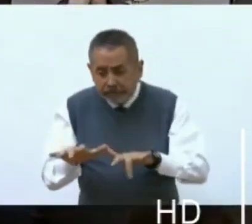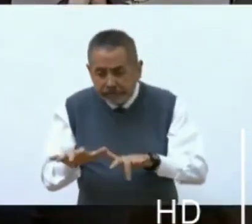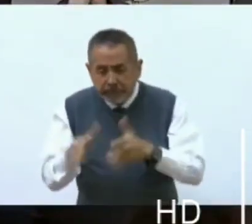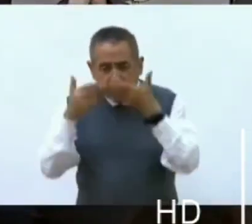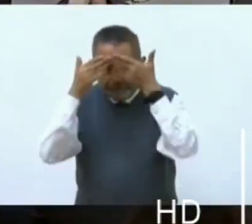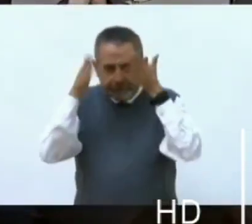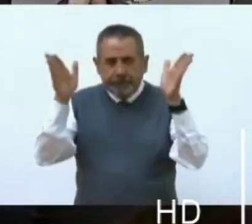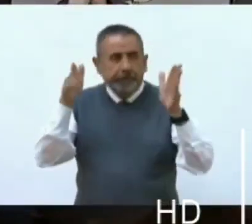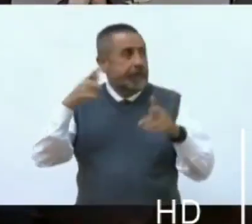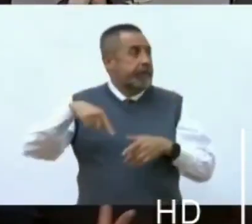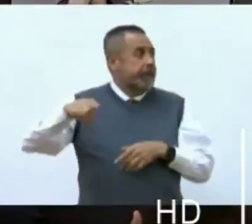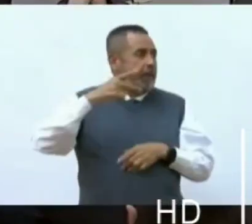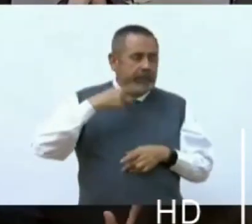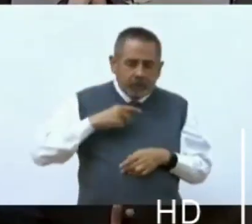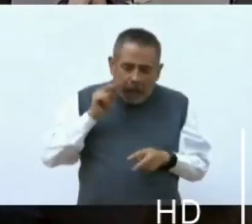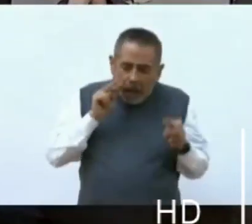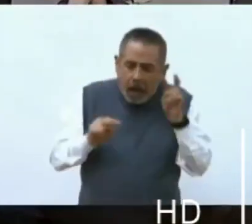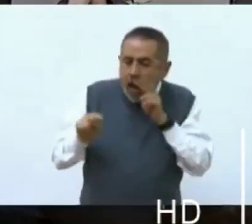la memoria de México.